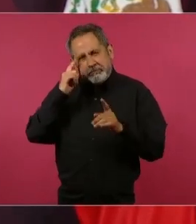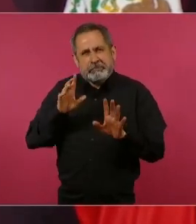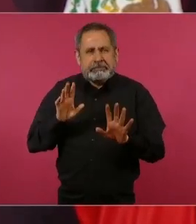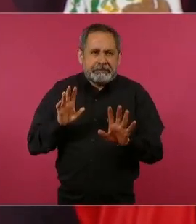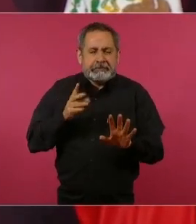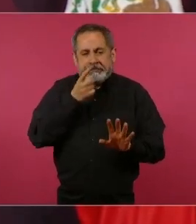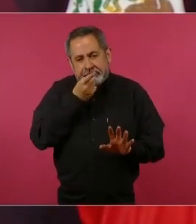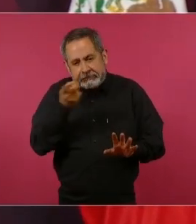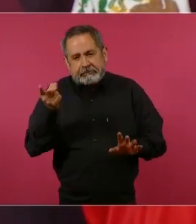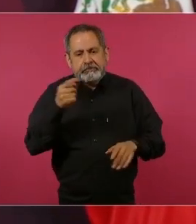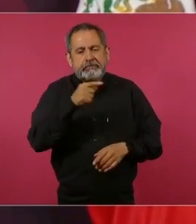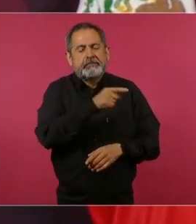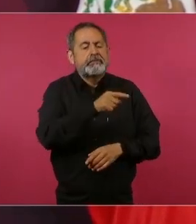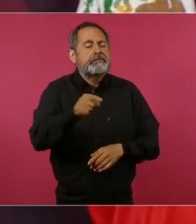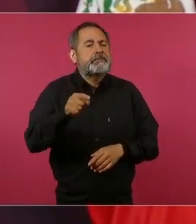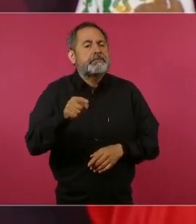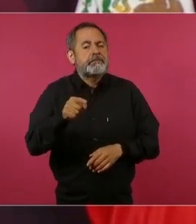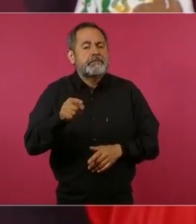que